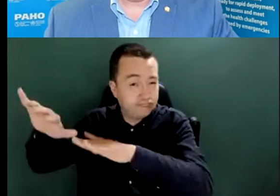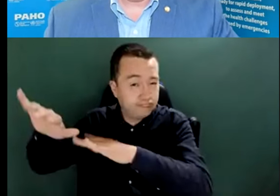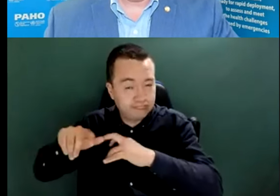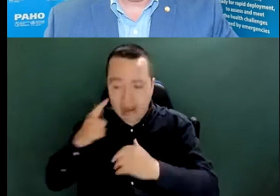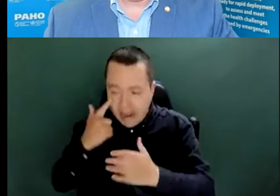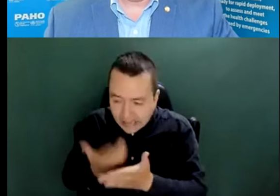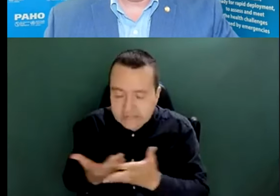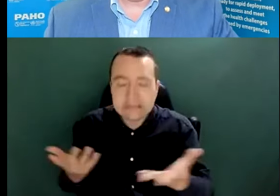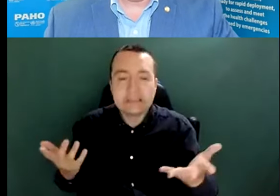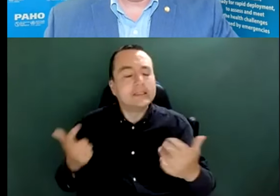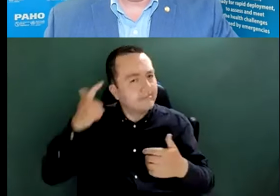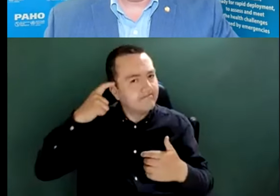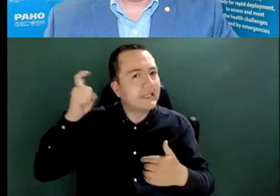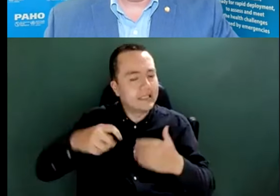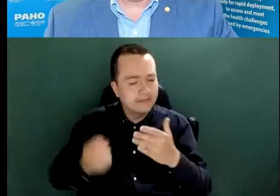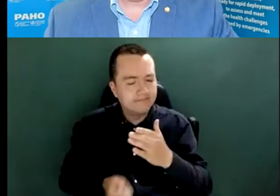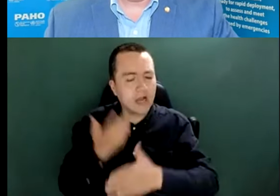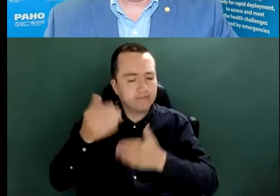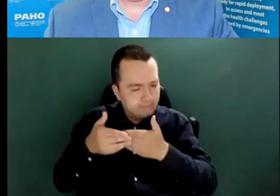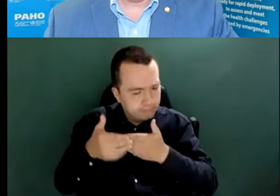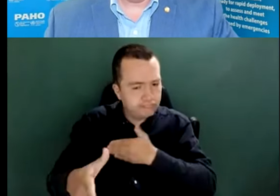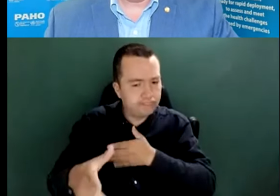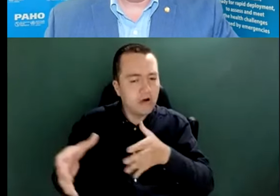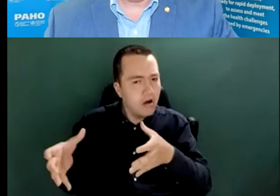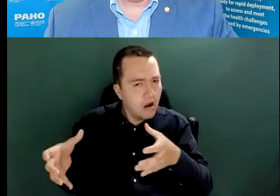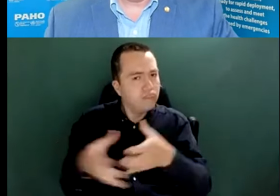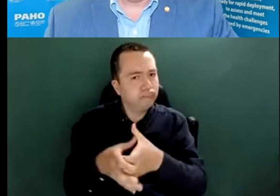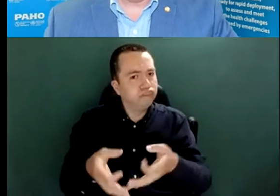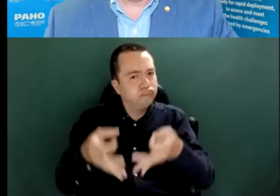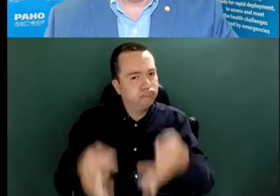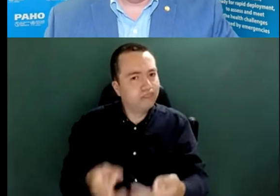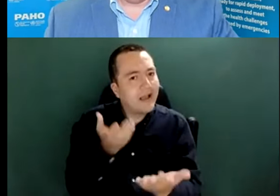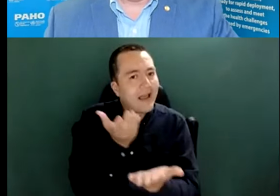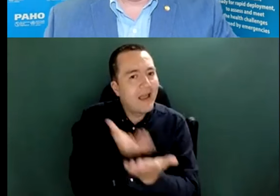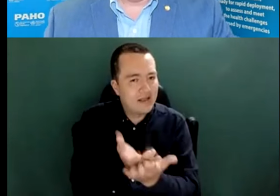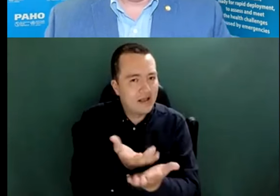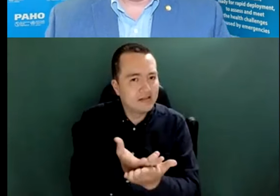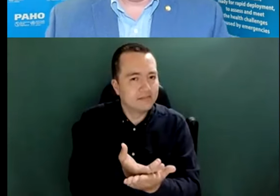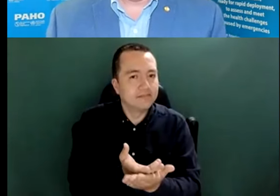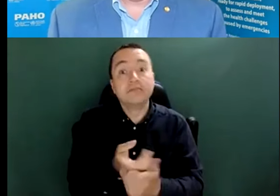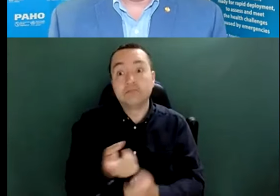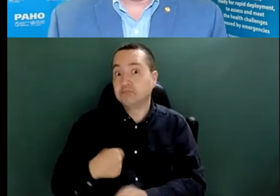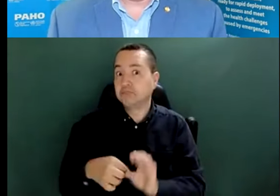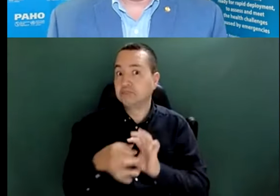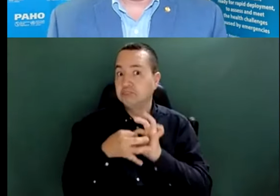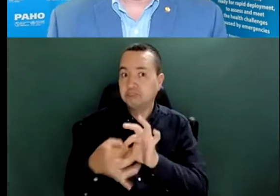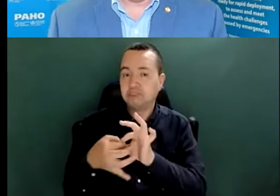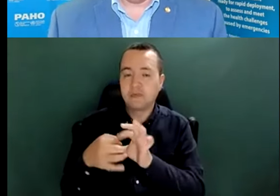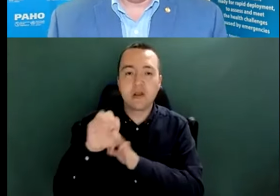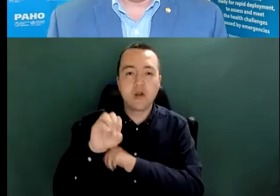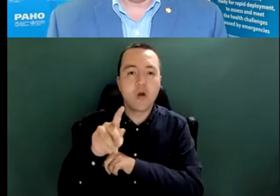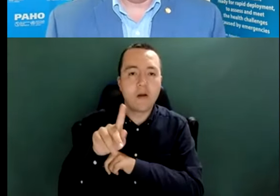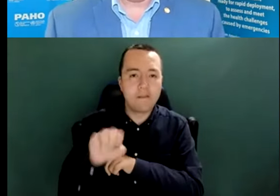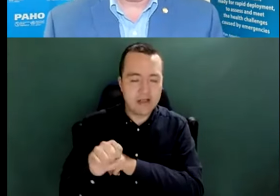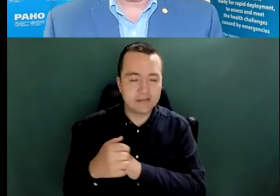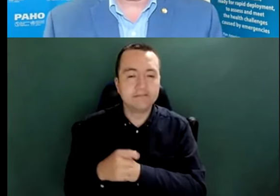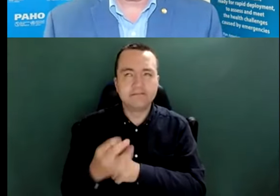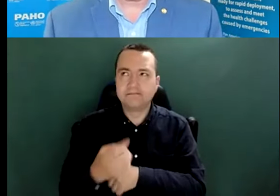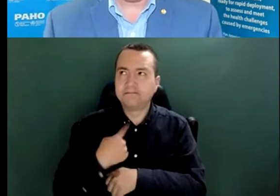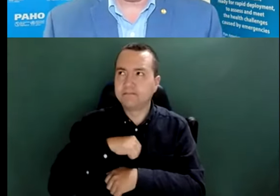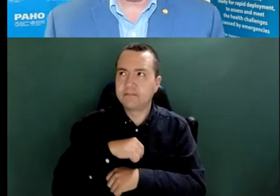asociación que tenemos con OPS. Y bueno, nos volvimos una organización creativa en